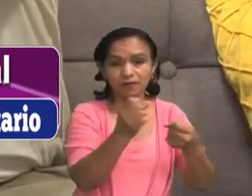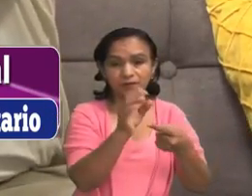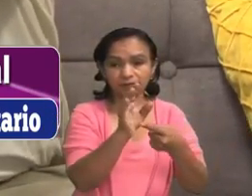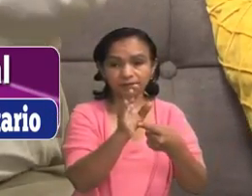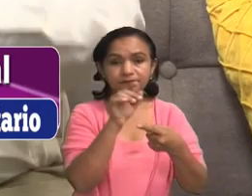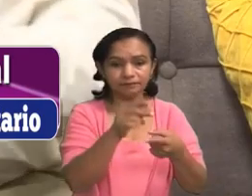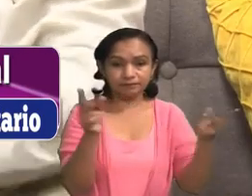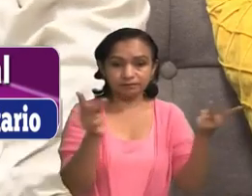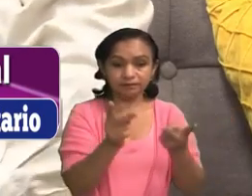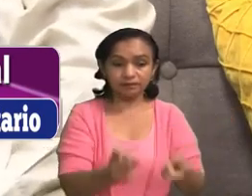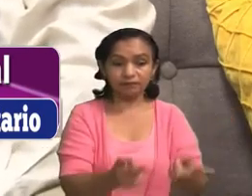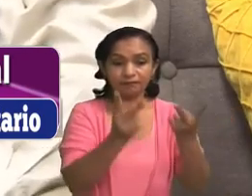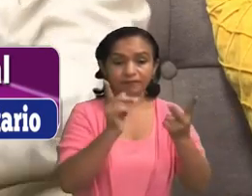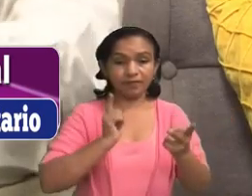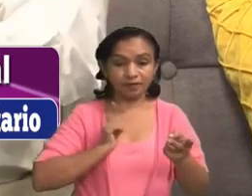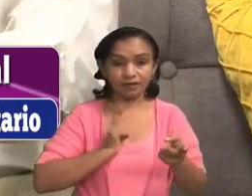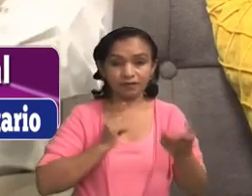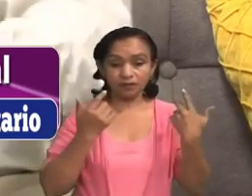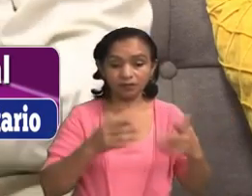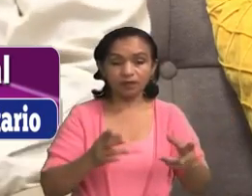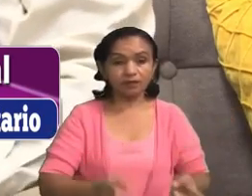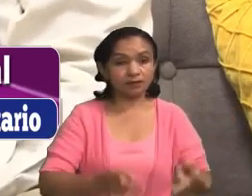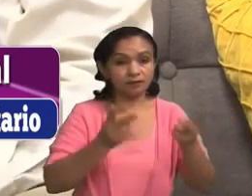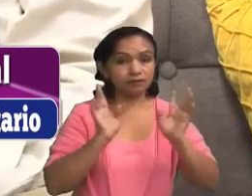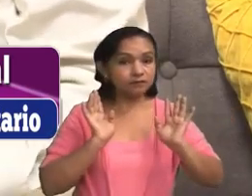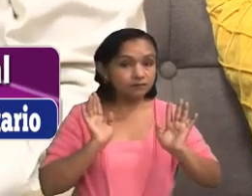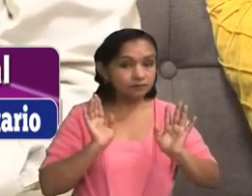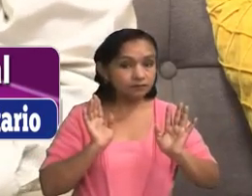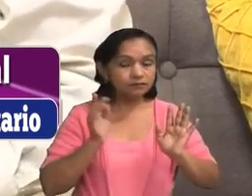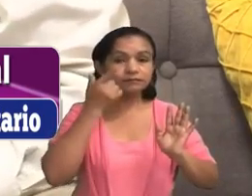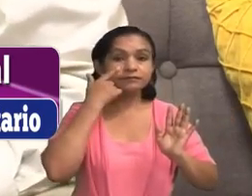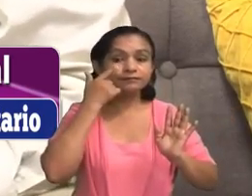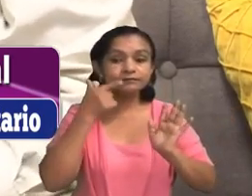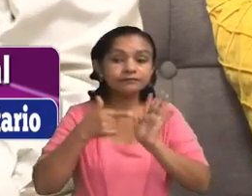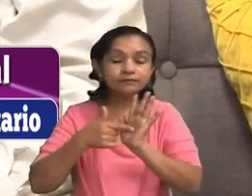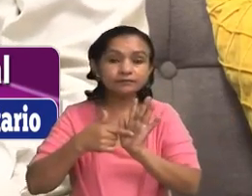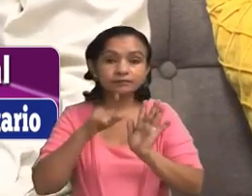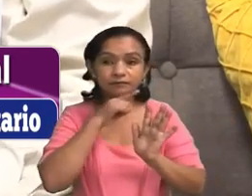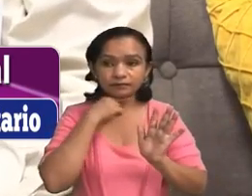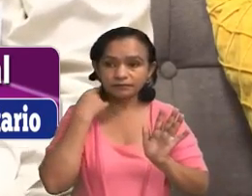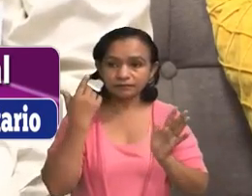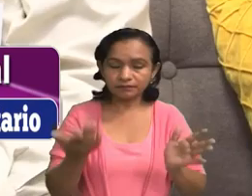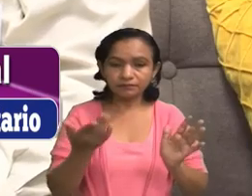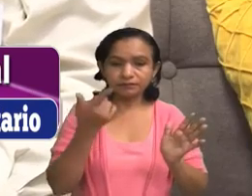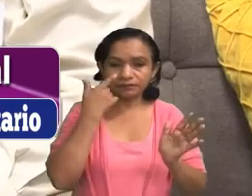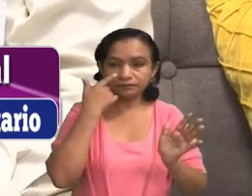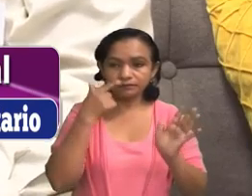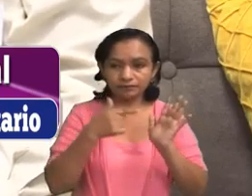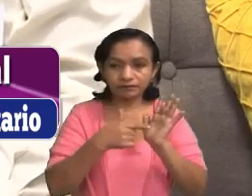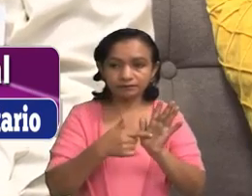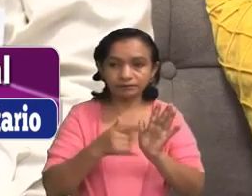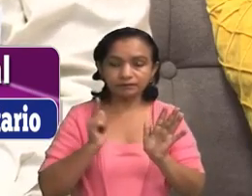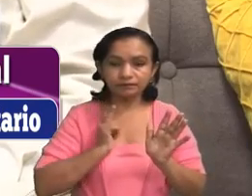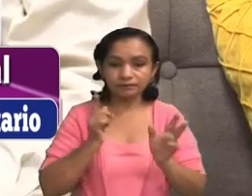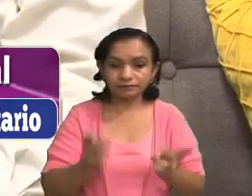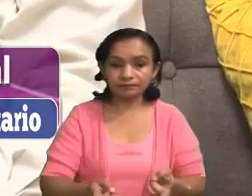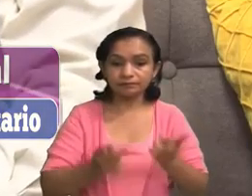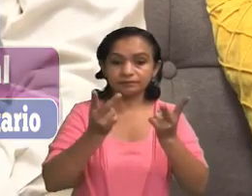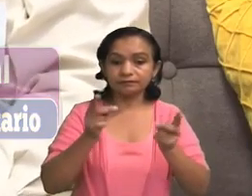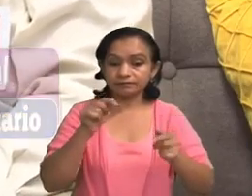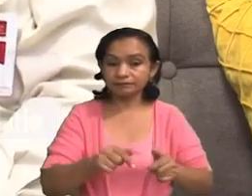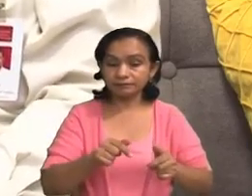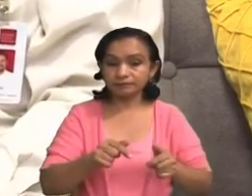porque está vivo, okay. cualquiera puede decir eso, pero demostrame eso, que así es. Científicamente. Demostrame que en realidad tiene vida adentro,